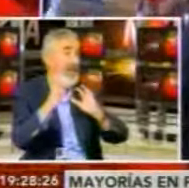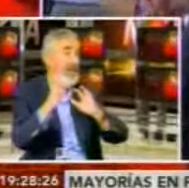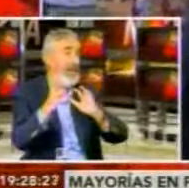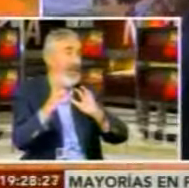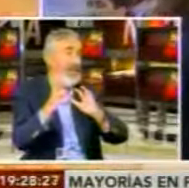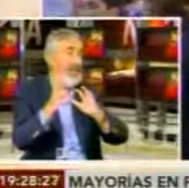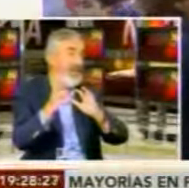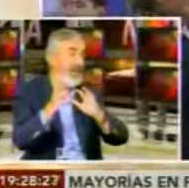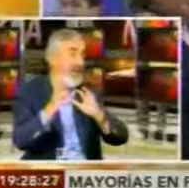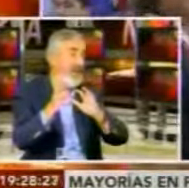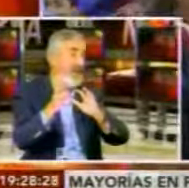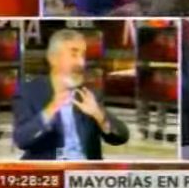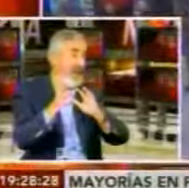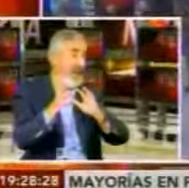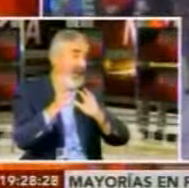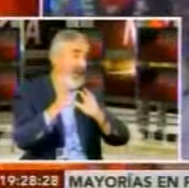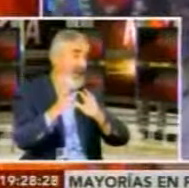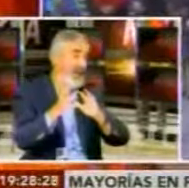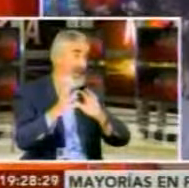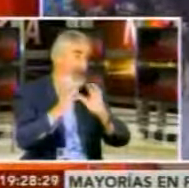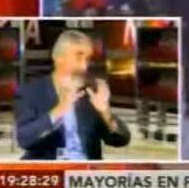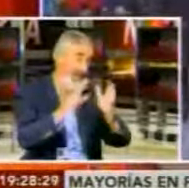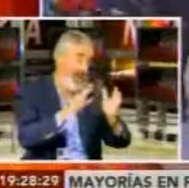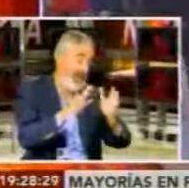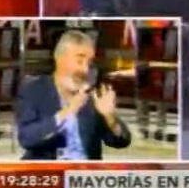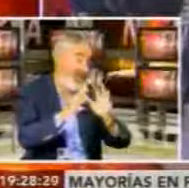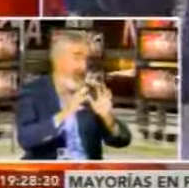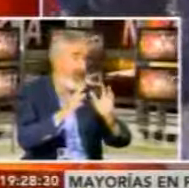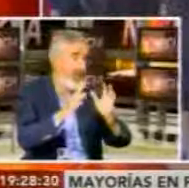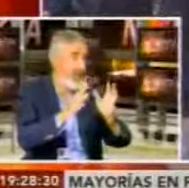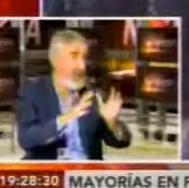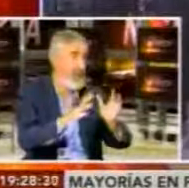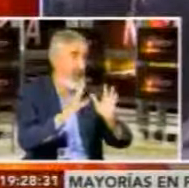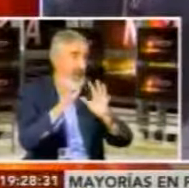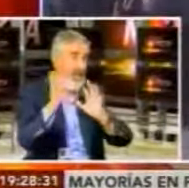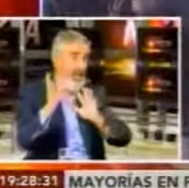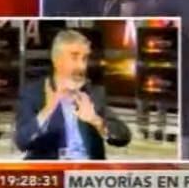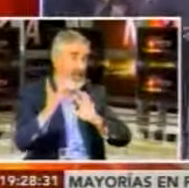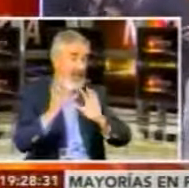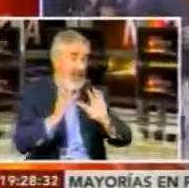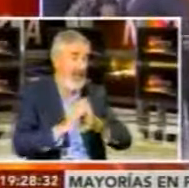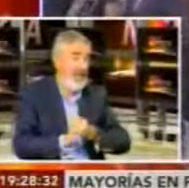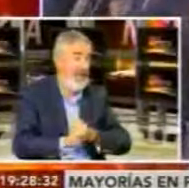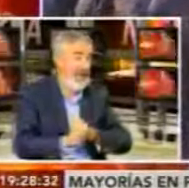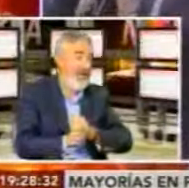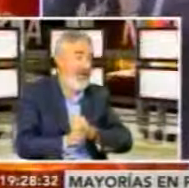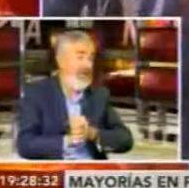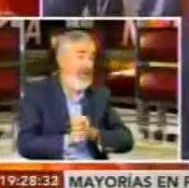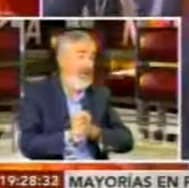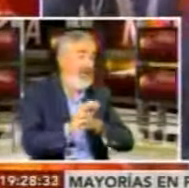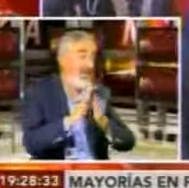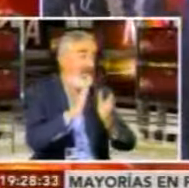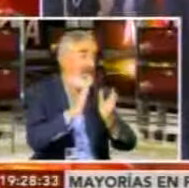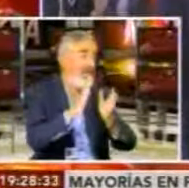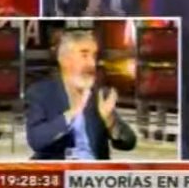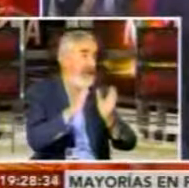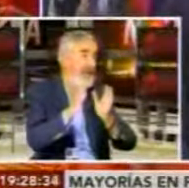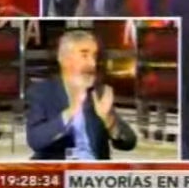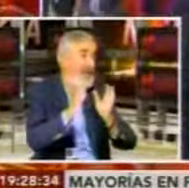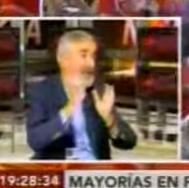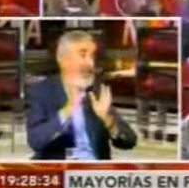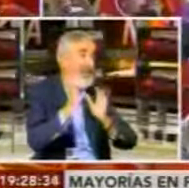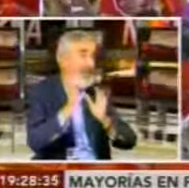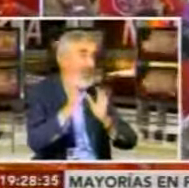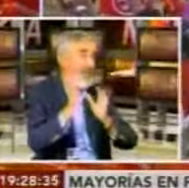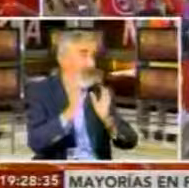per cápita casi de 20 mil dólares, 350 mil pesos mensuales, 20 mil dólares anuales. Quedaría más o menos un poco más de